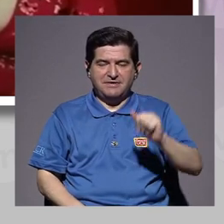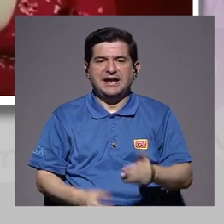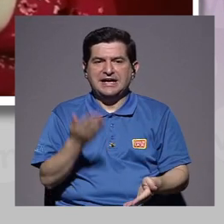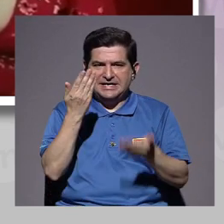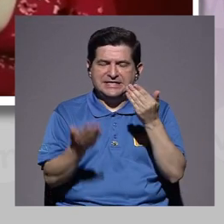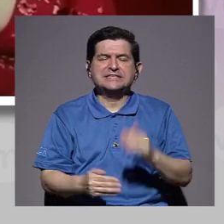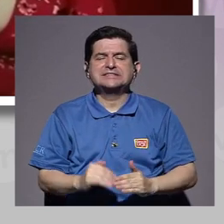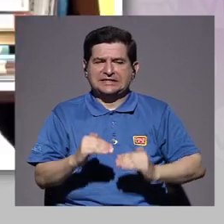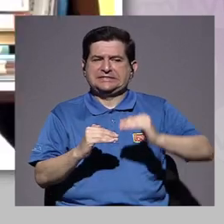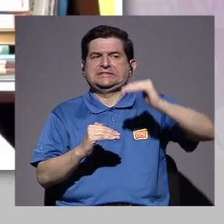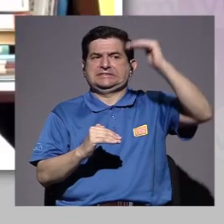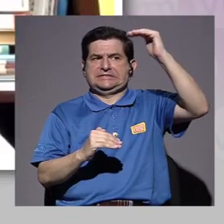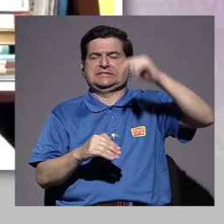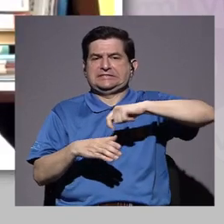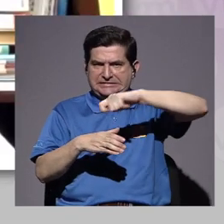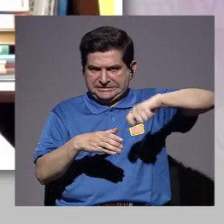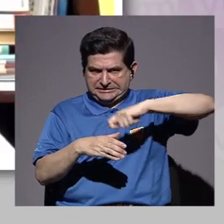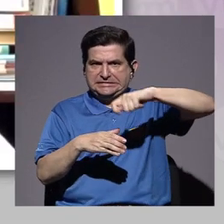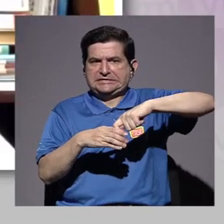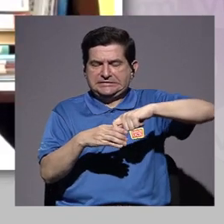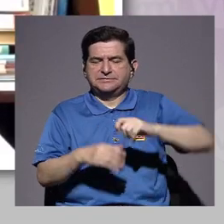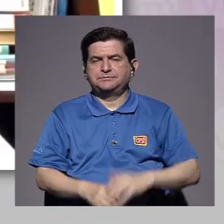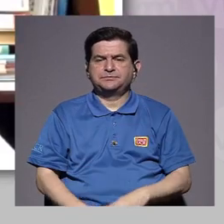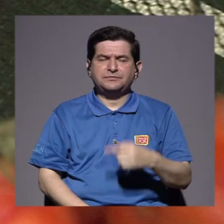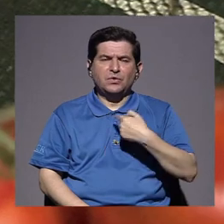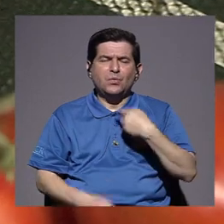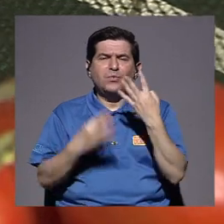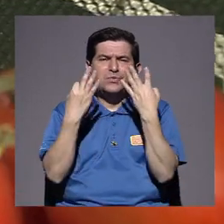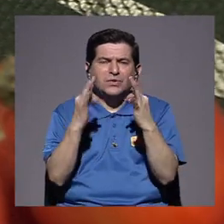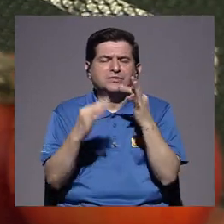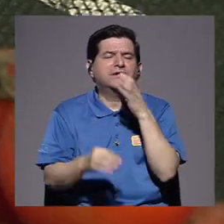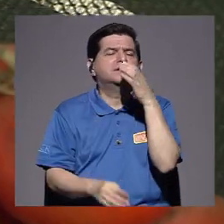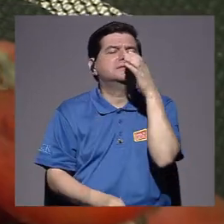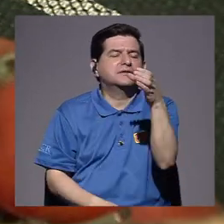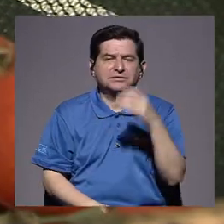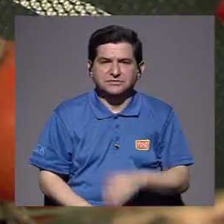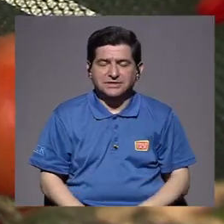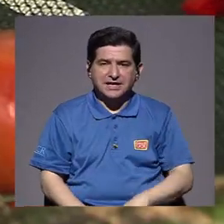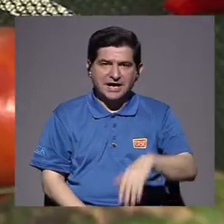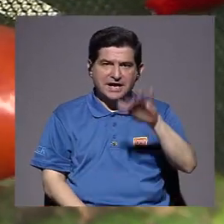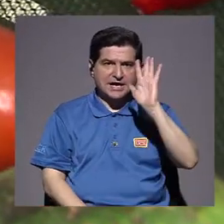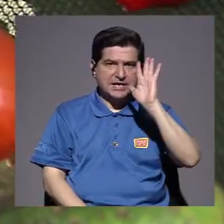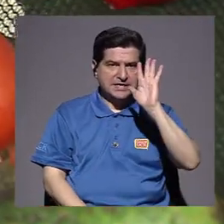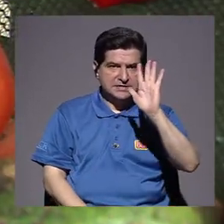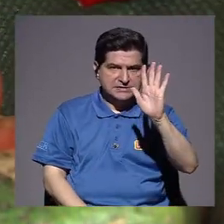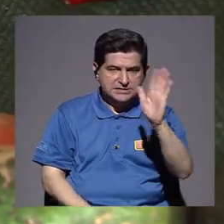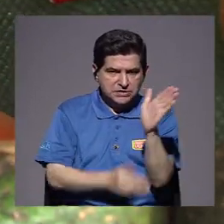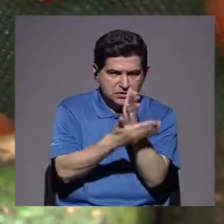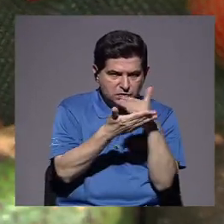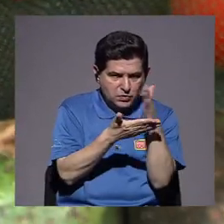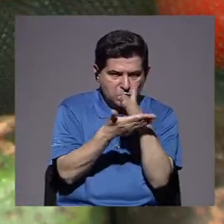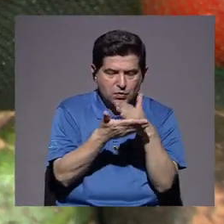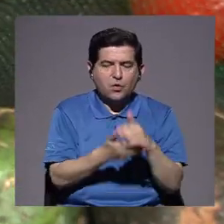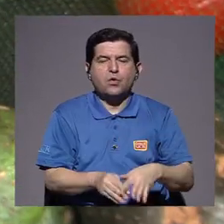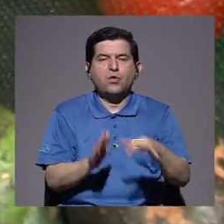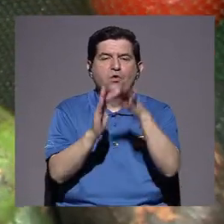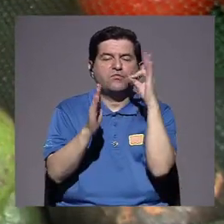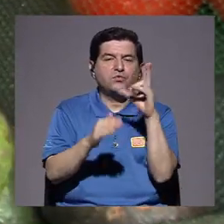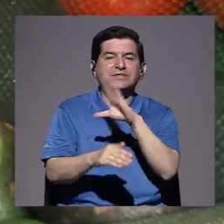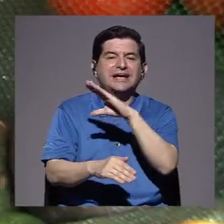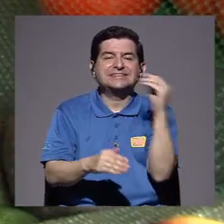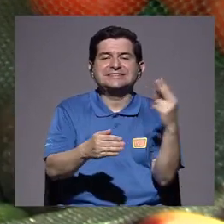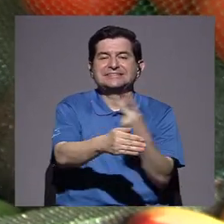consumo alto de azúcar. Entonces, lo que procuramos y la recomendación son 5 porciones entre